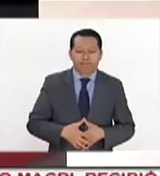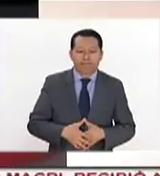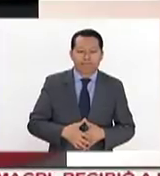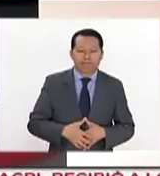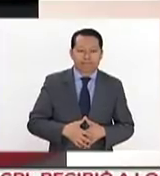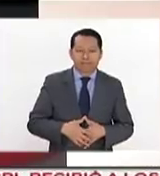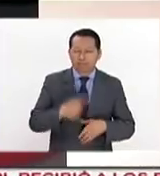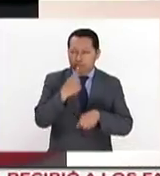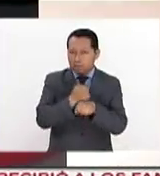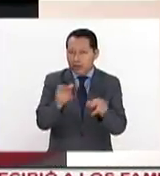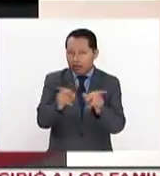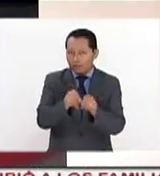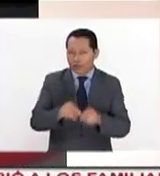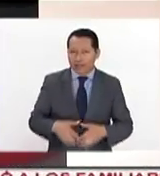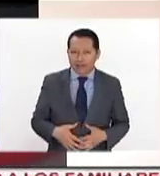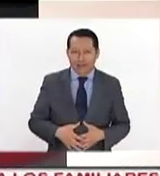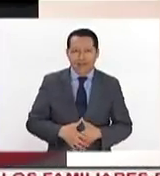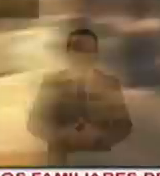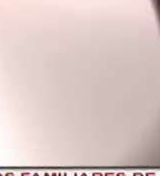Vamos a nuestro primer resumen.